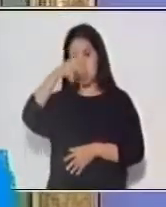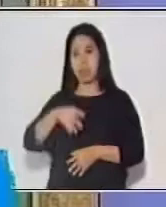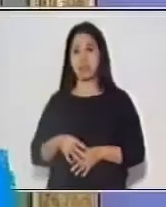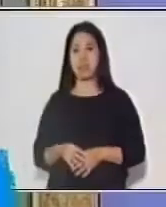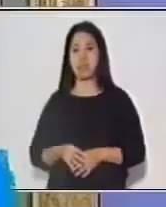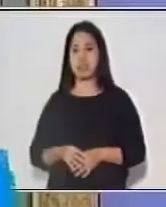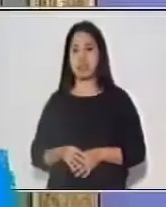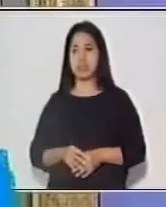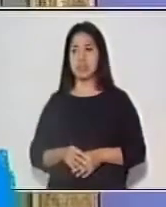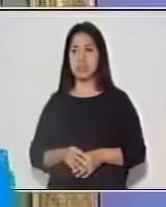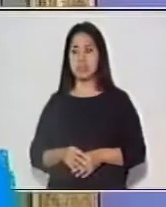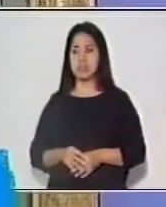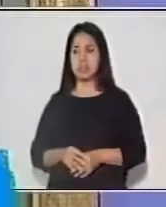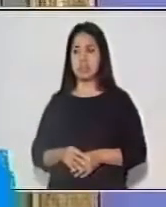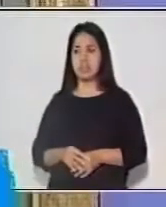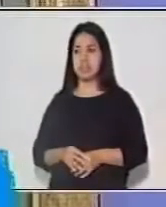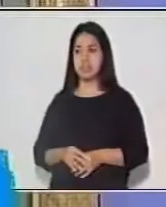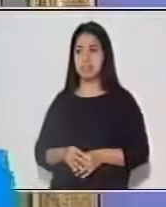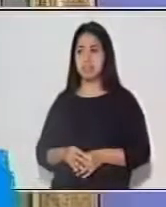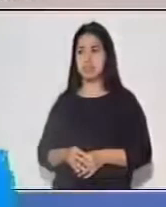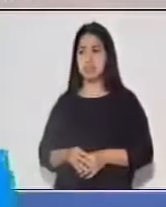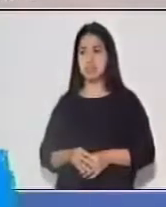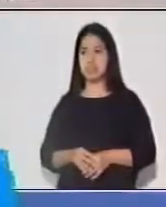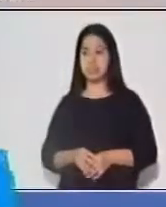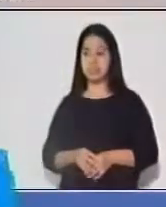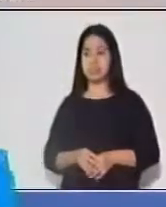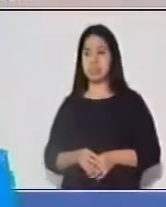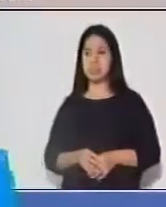kilómetros. ¿Sí? Ok.